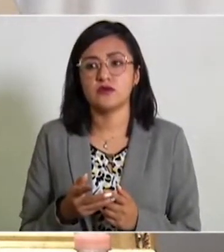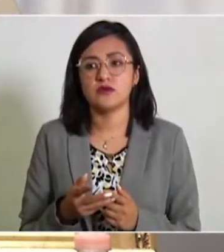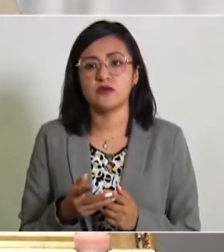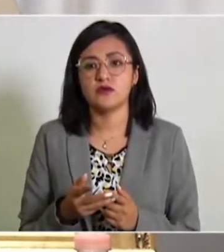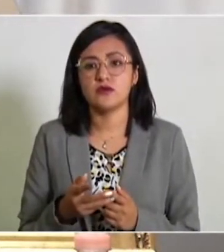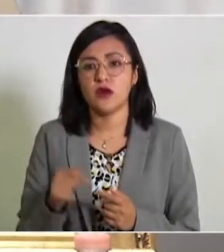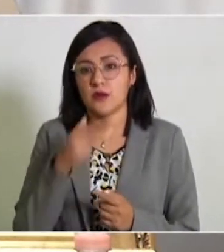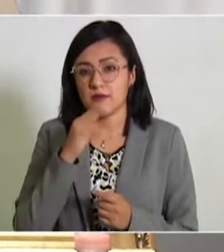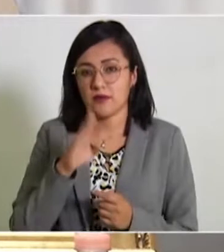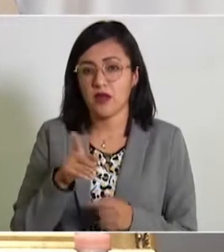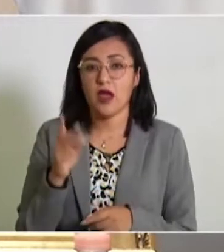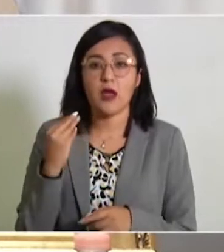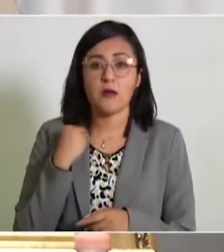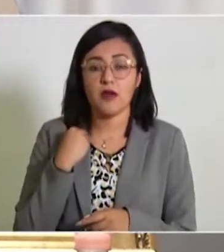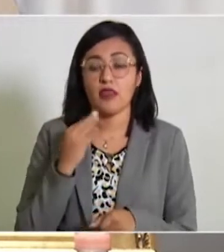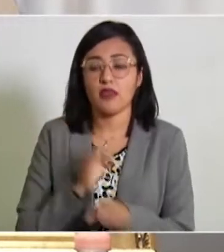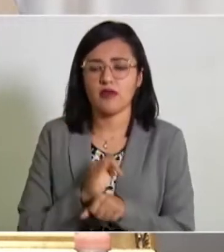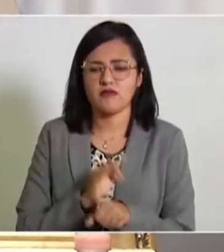ética